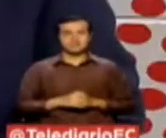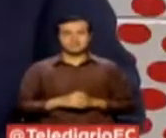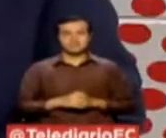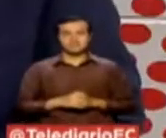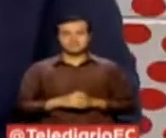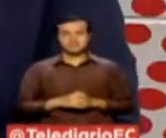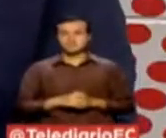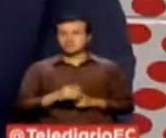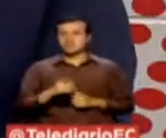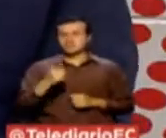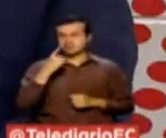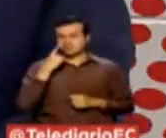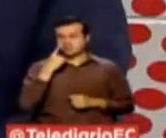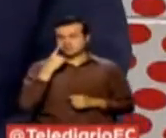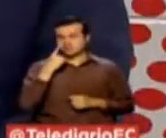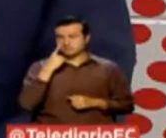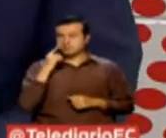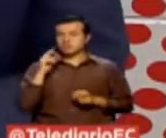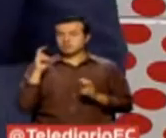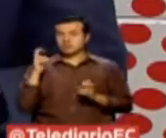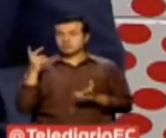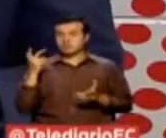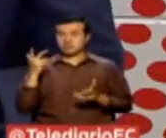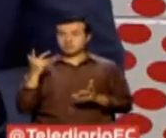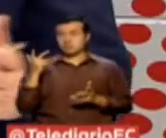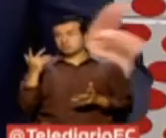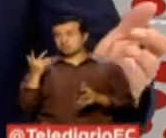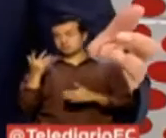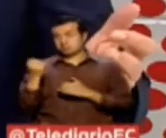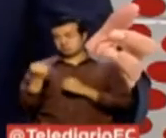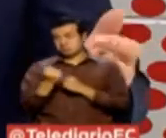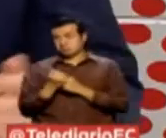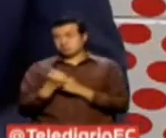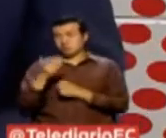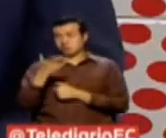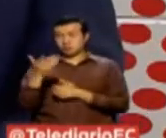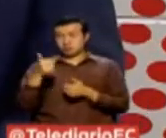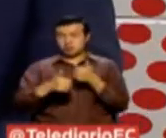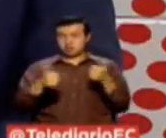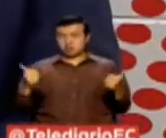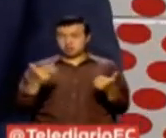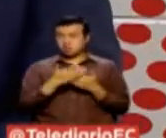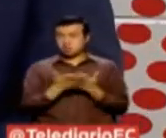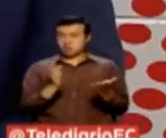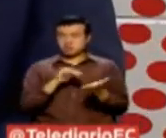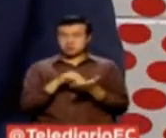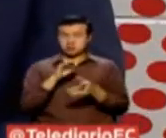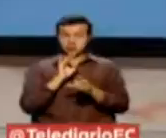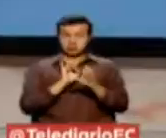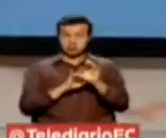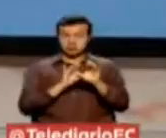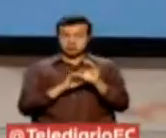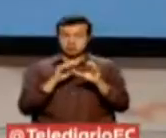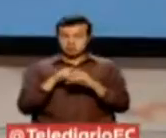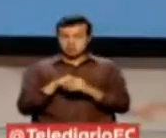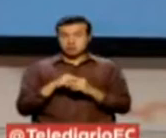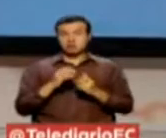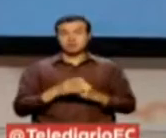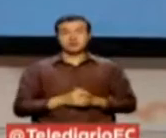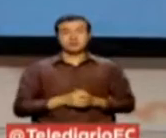Pero ¿cuál es su posición, su postura respecto de ello? ¿Usted se está postulando para integrar ese consejo?